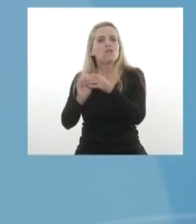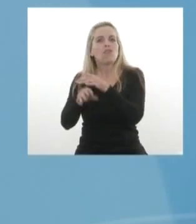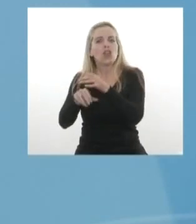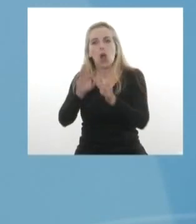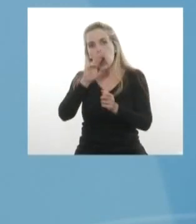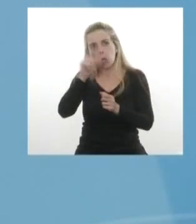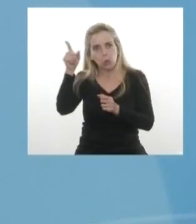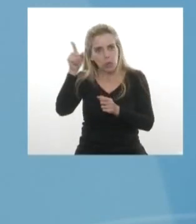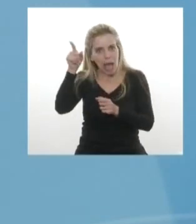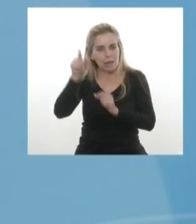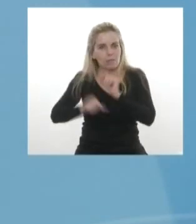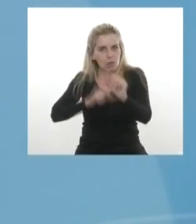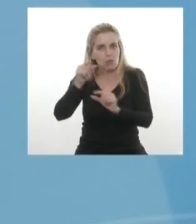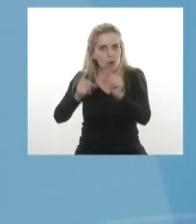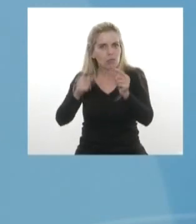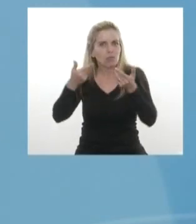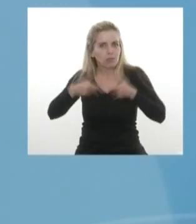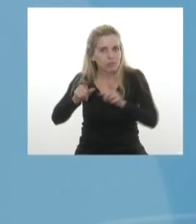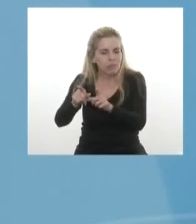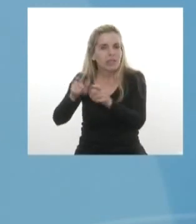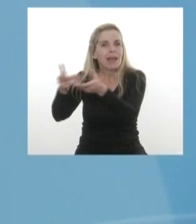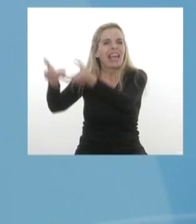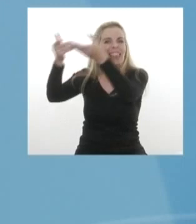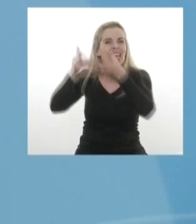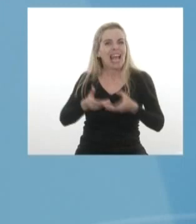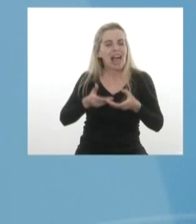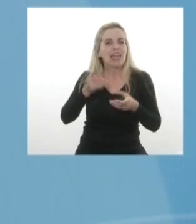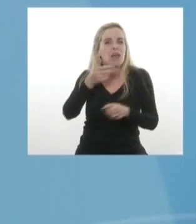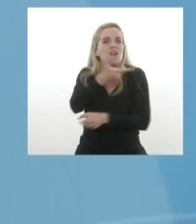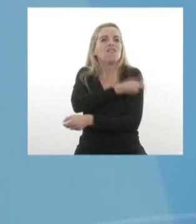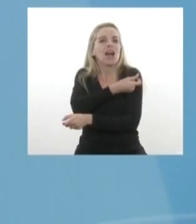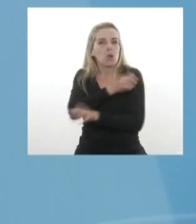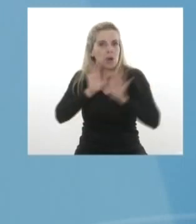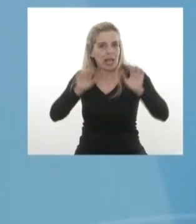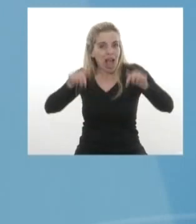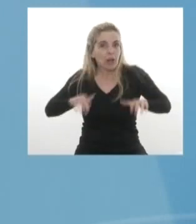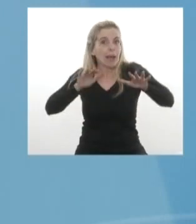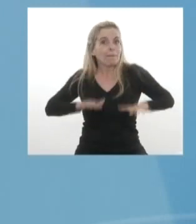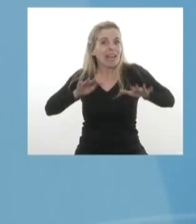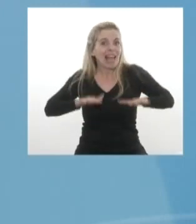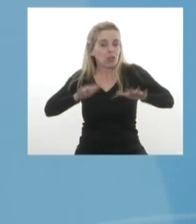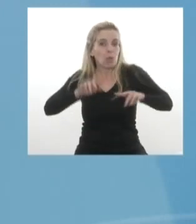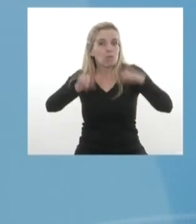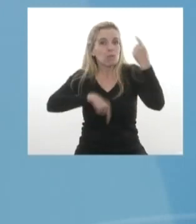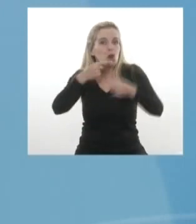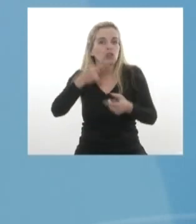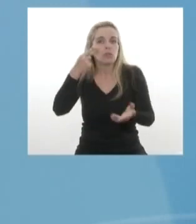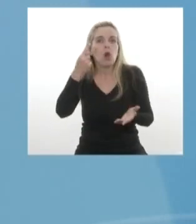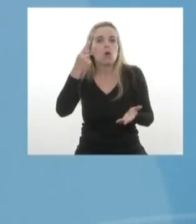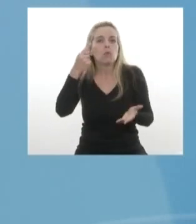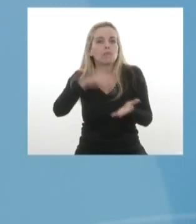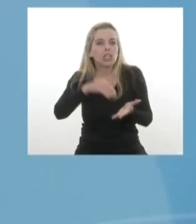está normalizando la entrega de vacunas. Ya esperamos otro 1 millón para los próximos